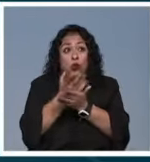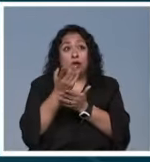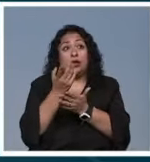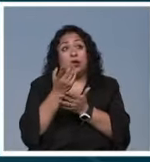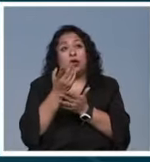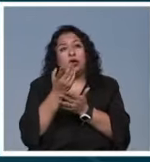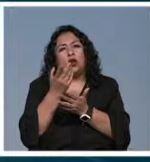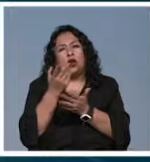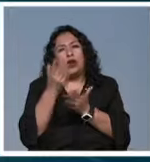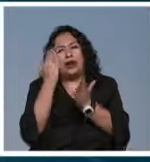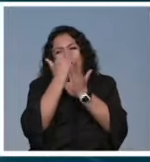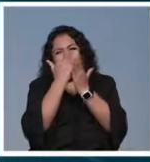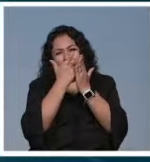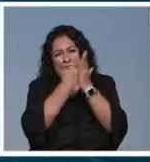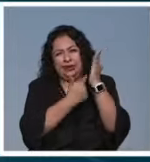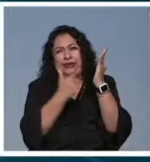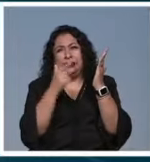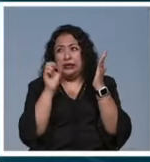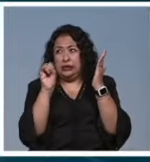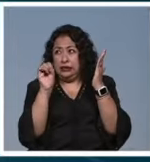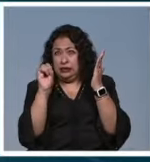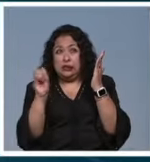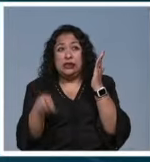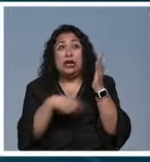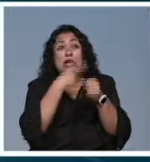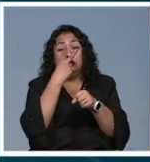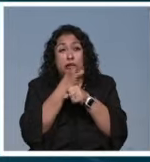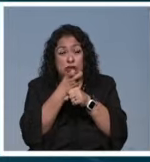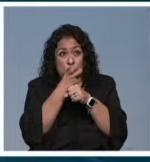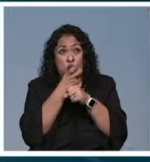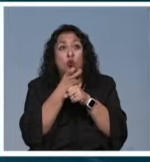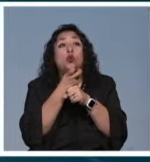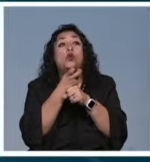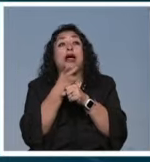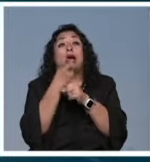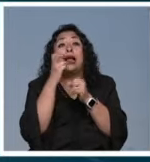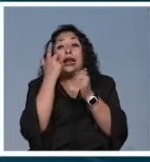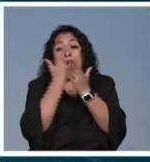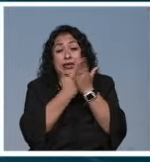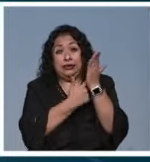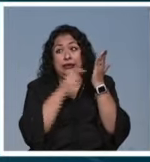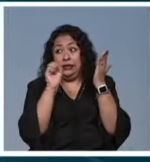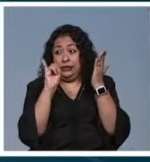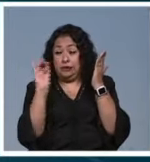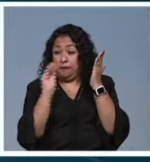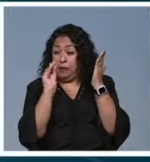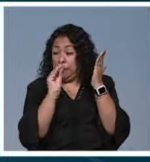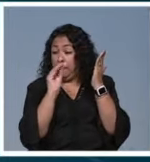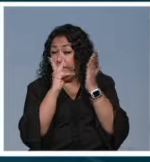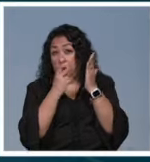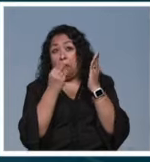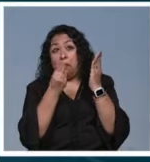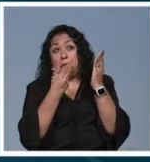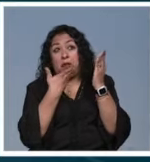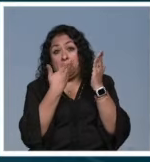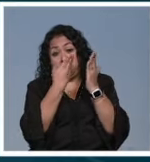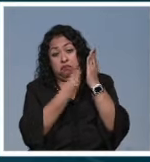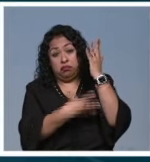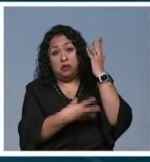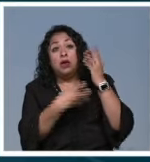lista de confirmaciones, vamos a una segunda lista de confirmaciones, lo cual hará un programa bastante robusto. Una de